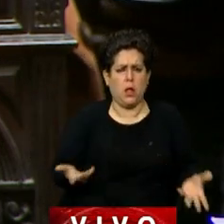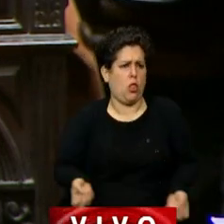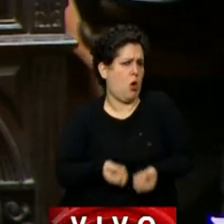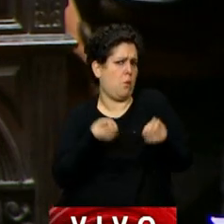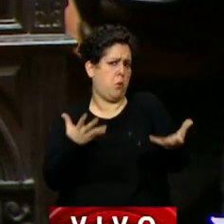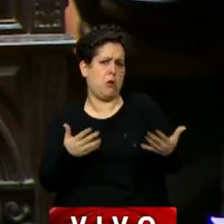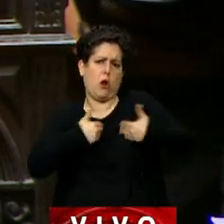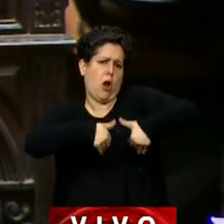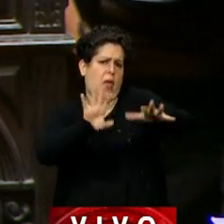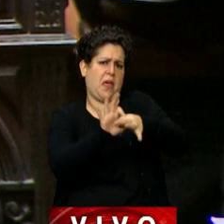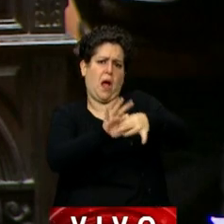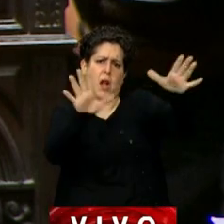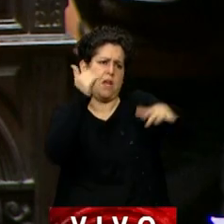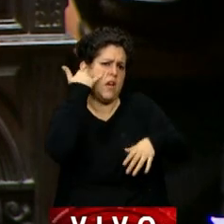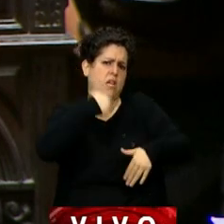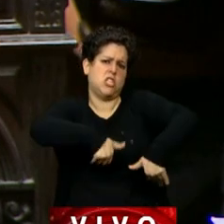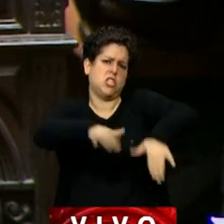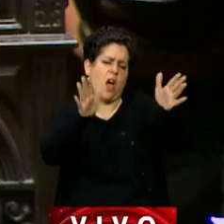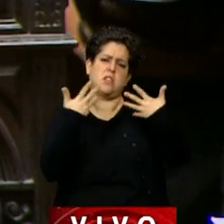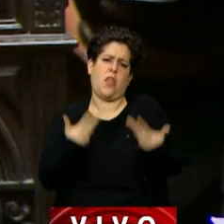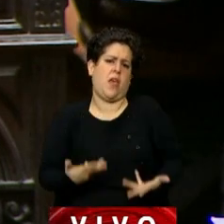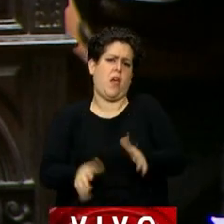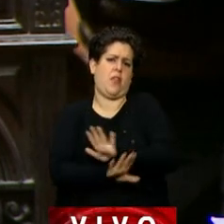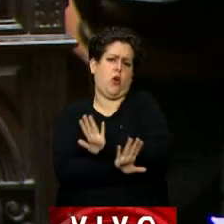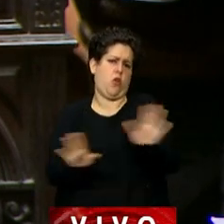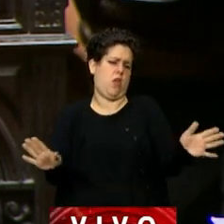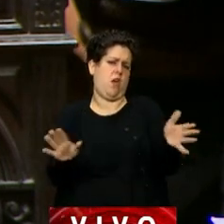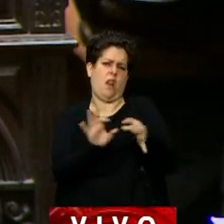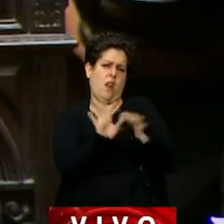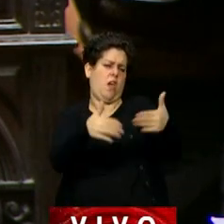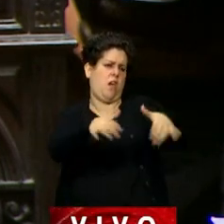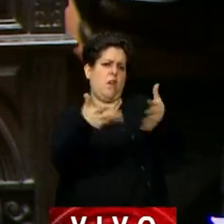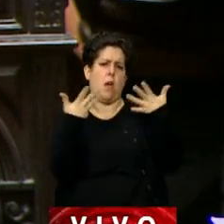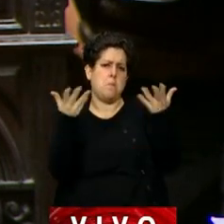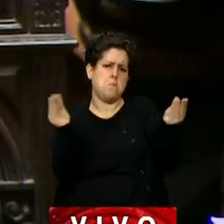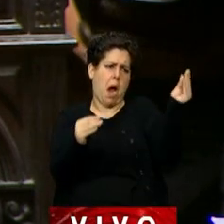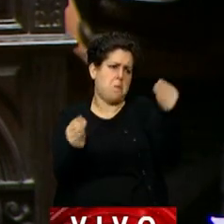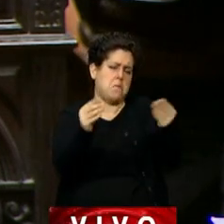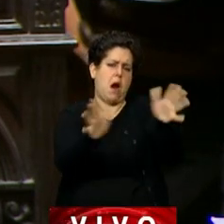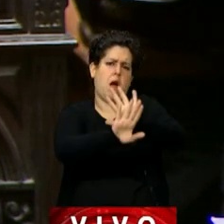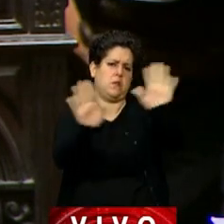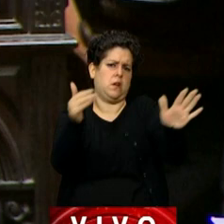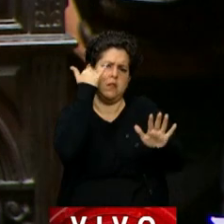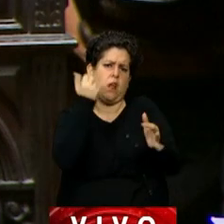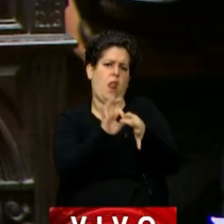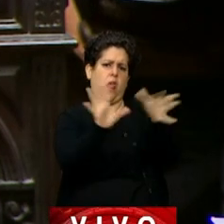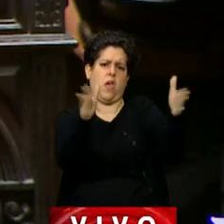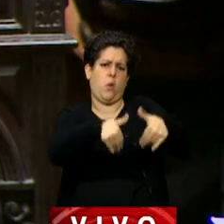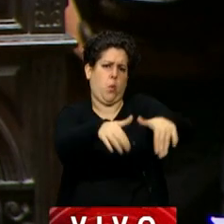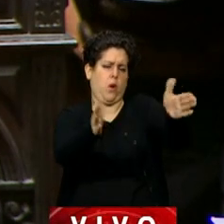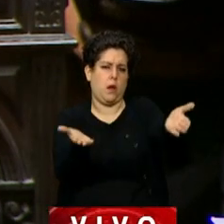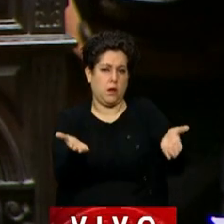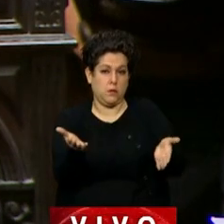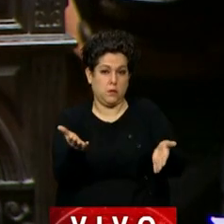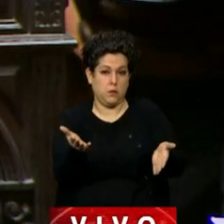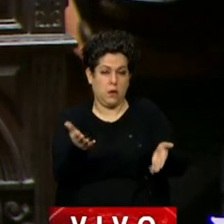no la suelta ya a la Milagro y se dejan de joder? ¿Qué tanto? ¿Por qué no la sueltan ya? Se refería